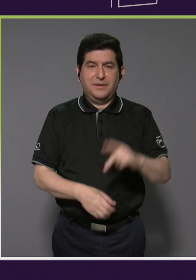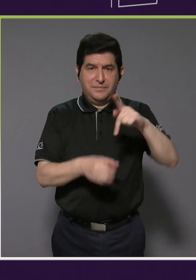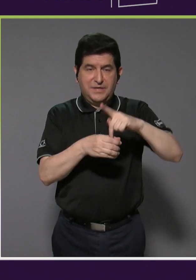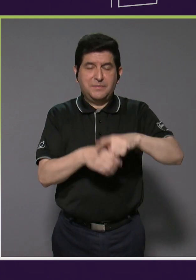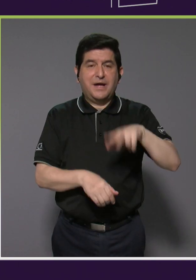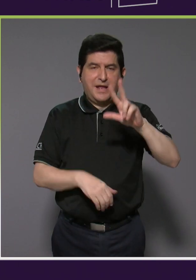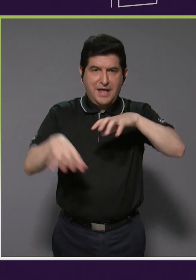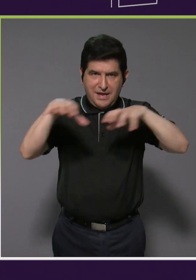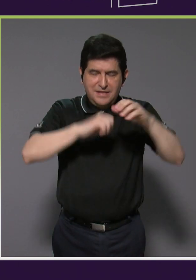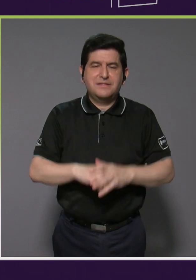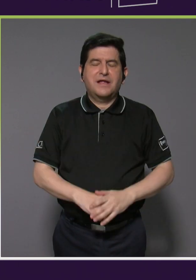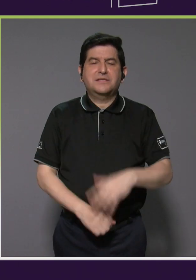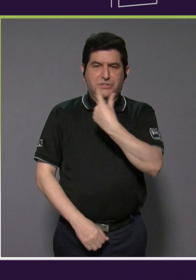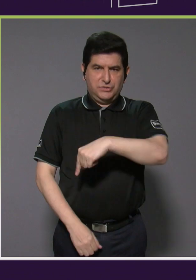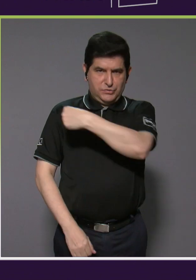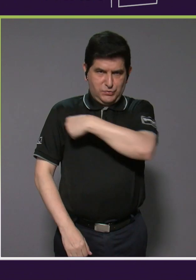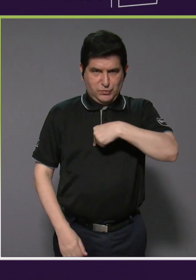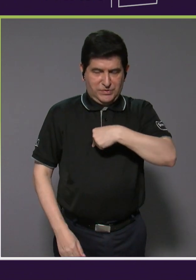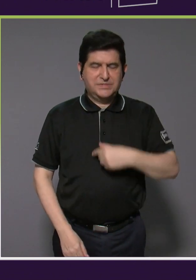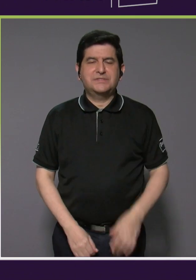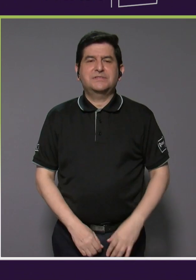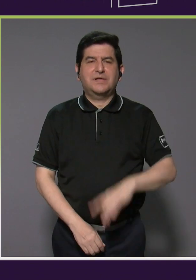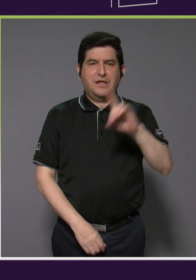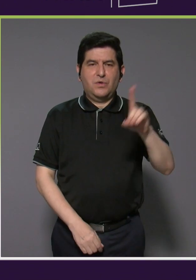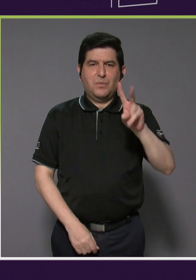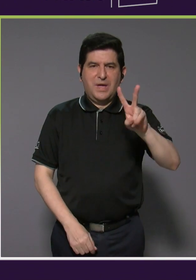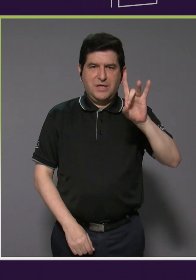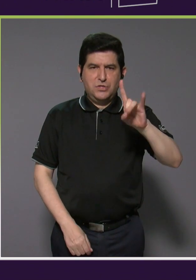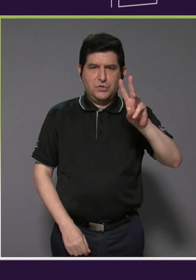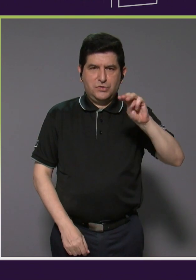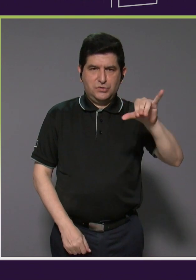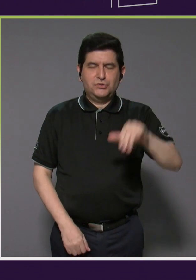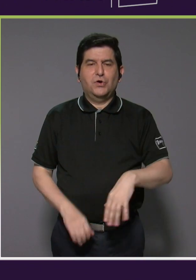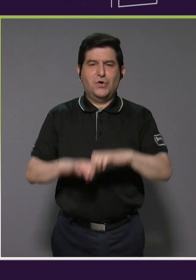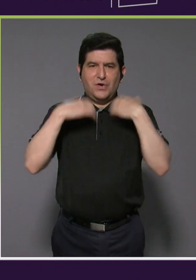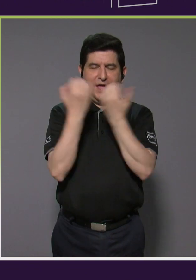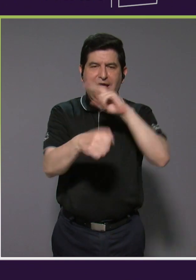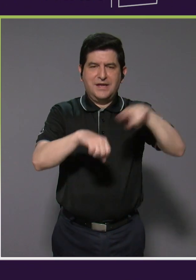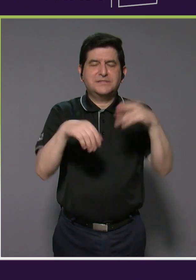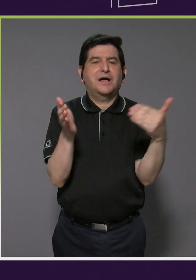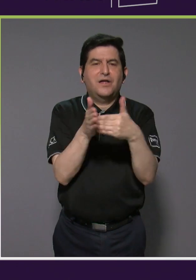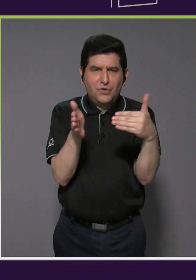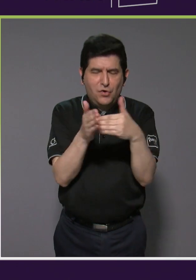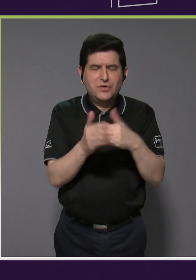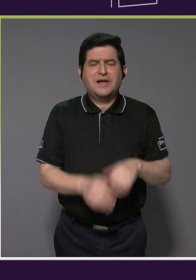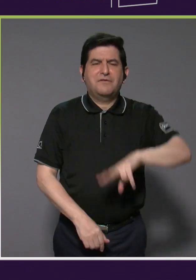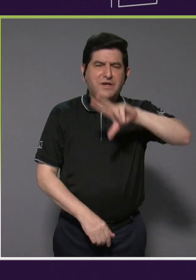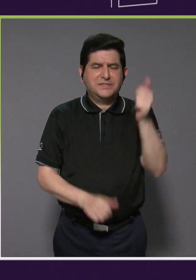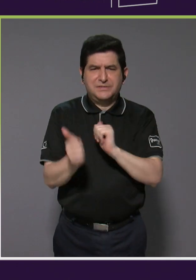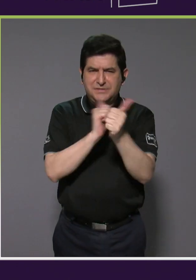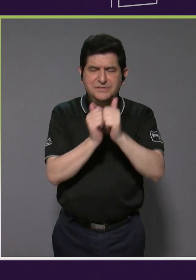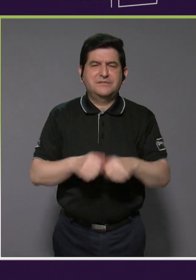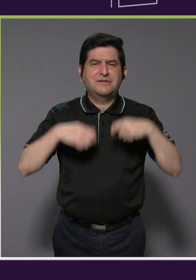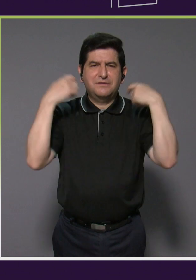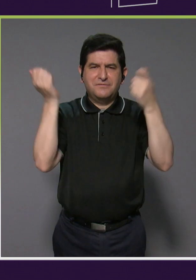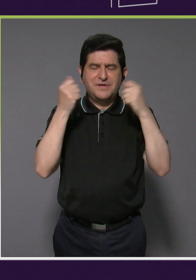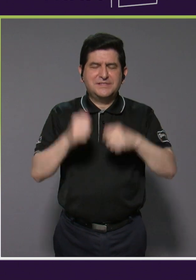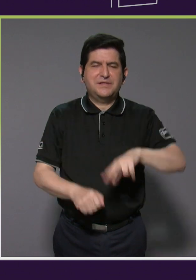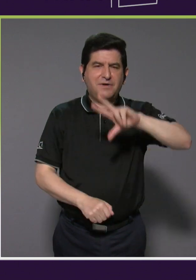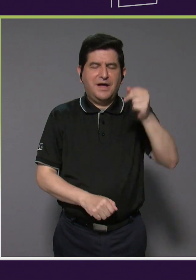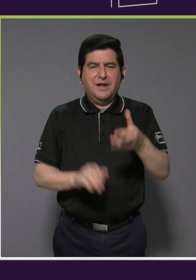3 eventos en Suiza. Este domingo 28 de mayo el Estadio Nacional se llenó nuevamente de paradeporte con el Festival